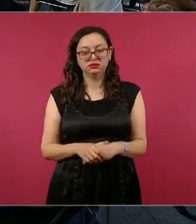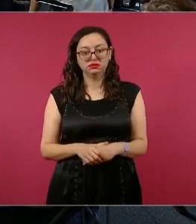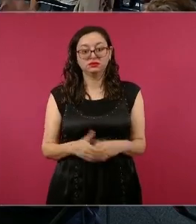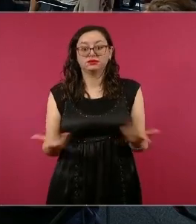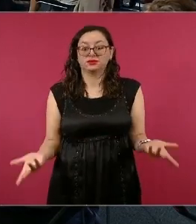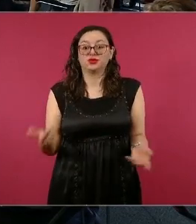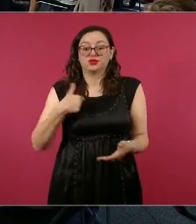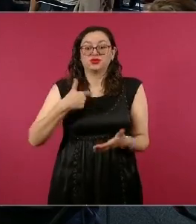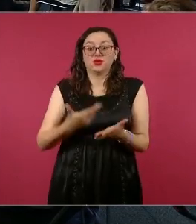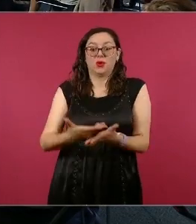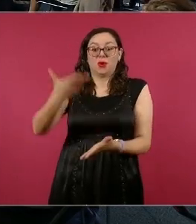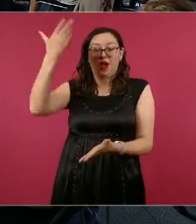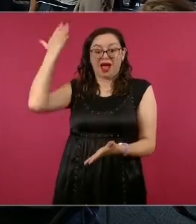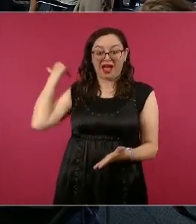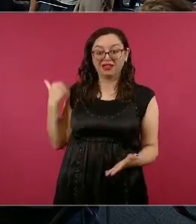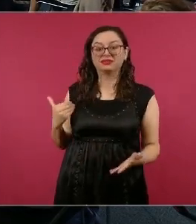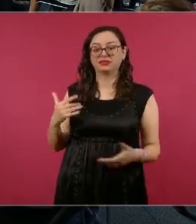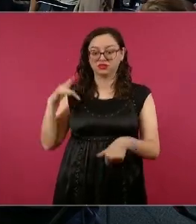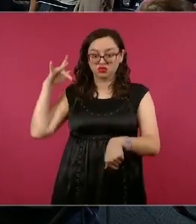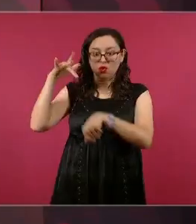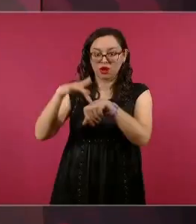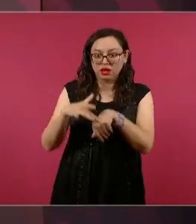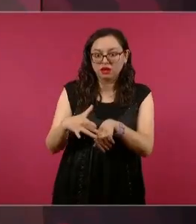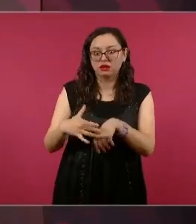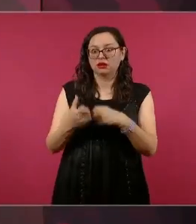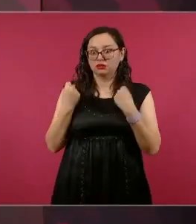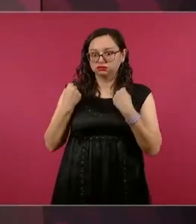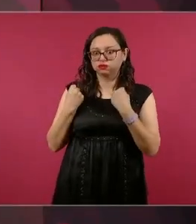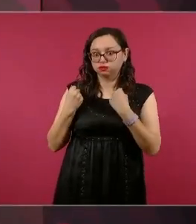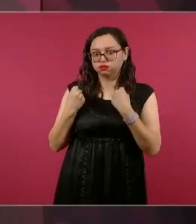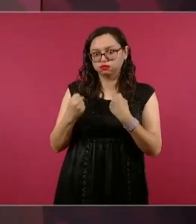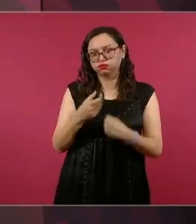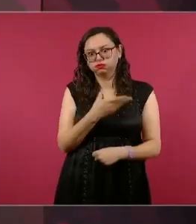todo el país, conozco, tengo esa gran dicha, todo México.